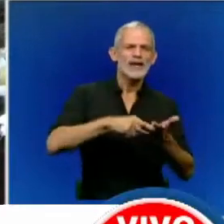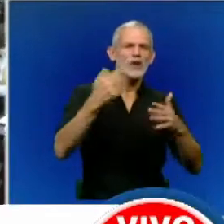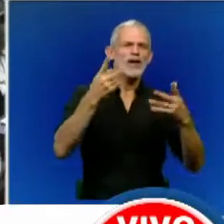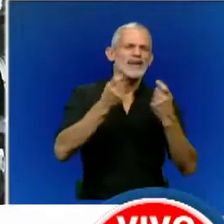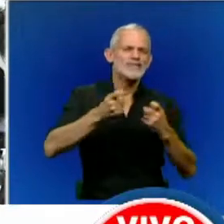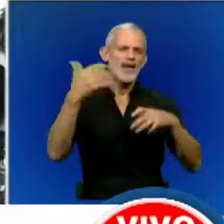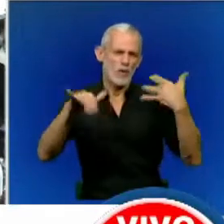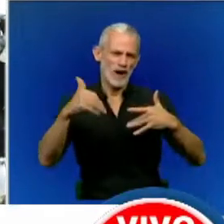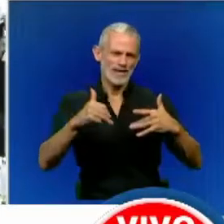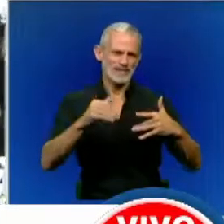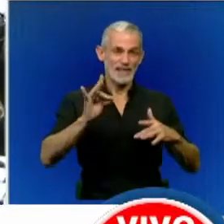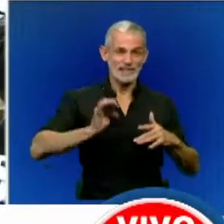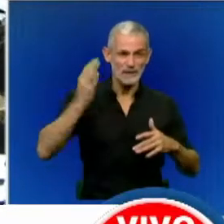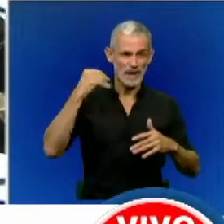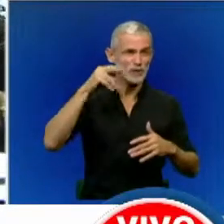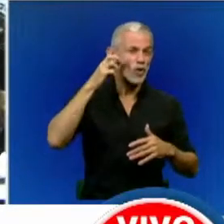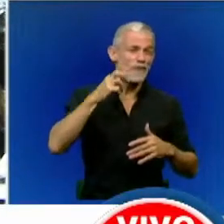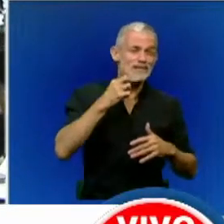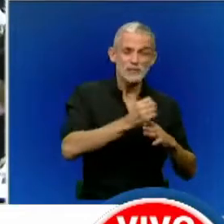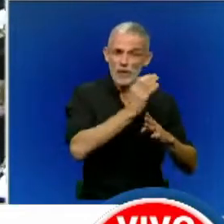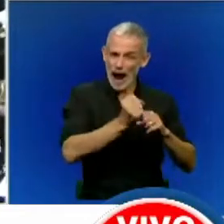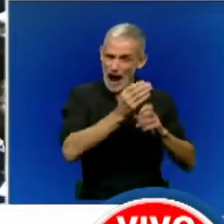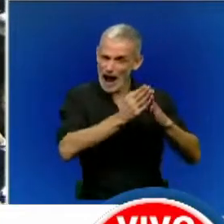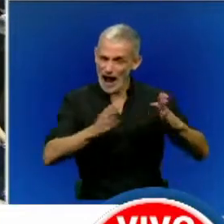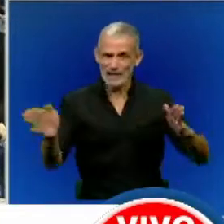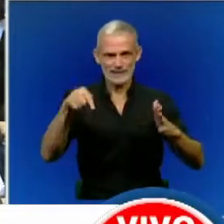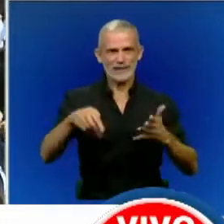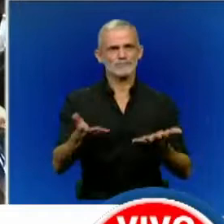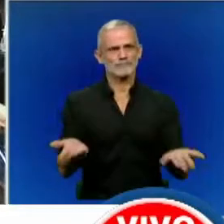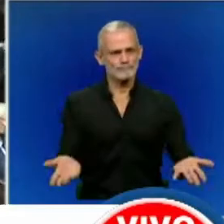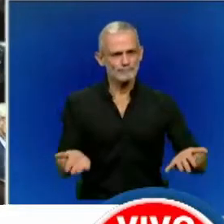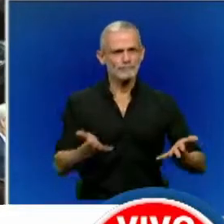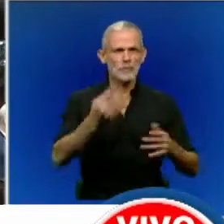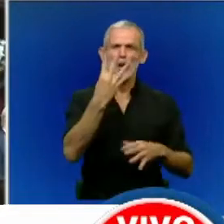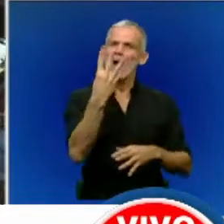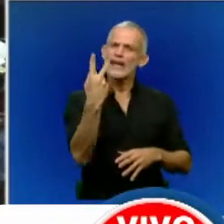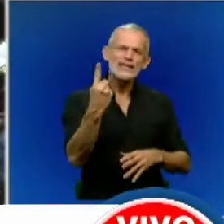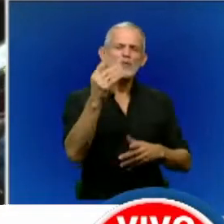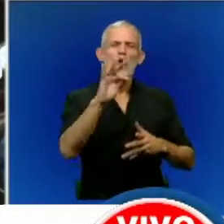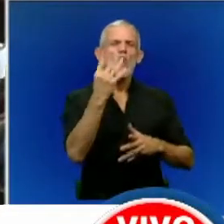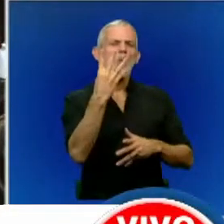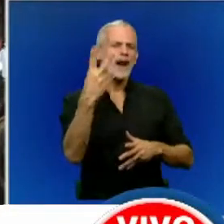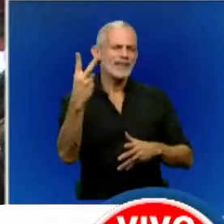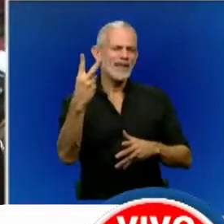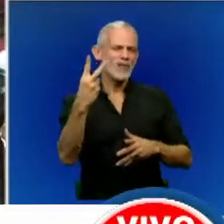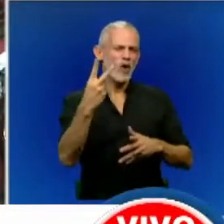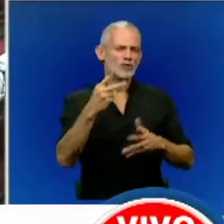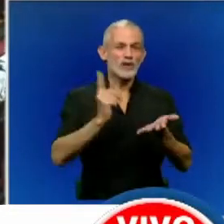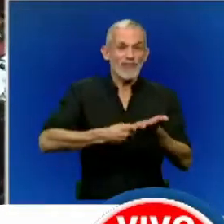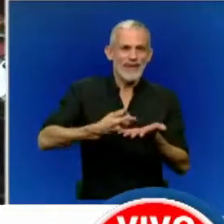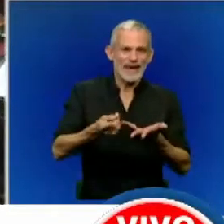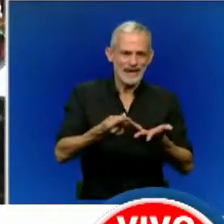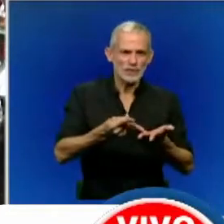10 de diciembre del 2019. Además, se han dictado prácticamente 41 o 42 decretos delegados